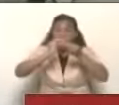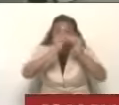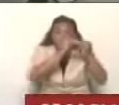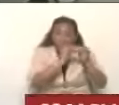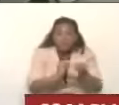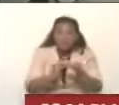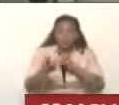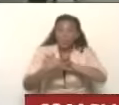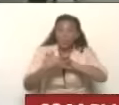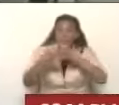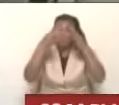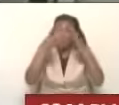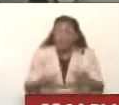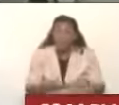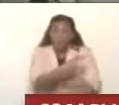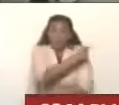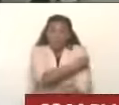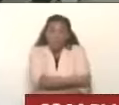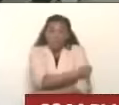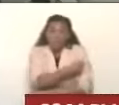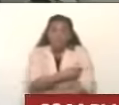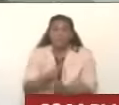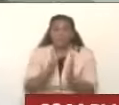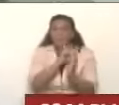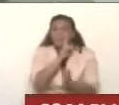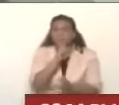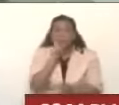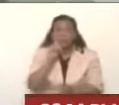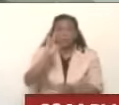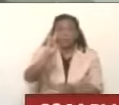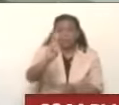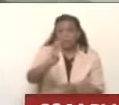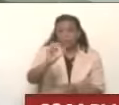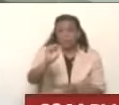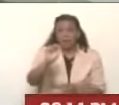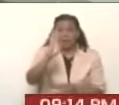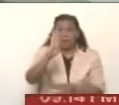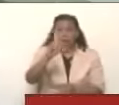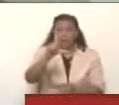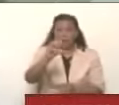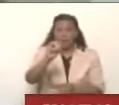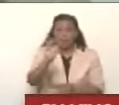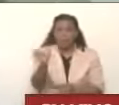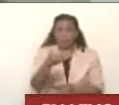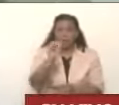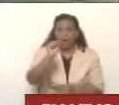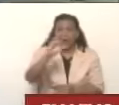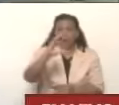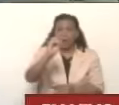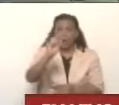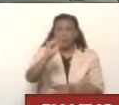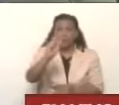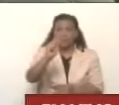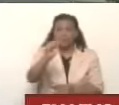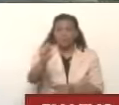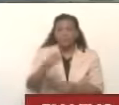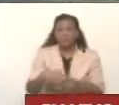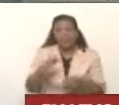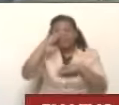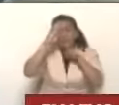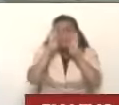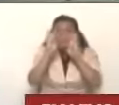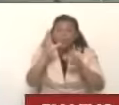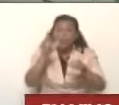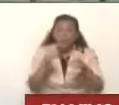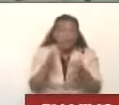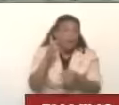día de hoy, en el Hospital Pablo Acosta Ortiz, que tiene como fundamental tarea atender a nuestras